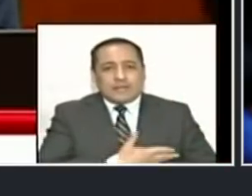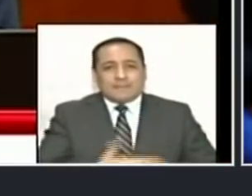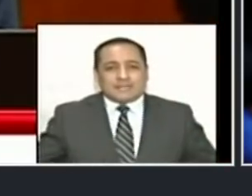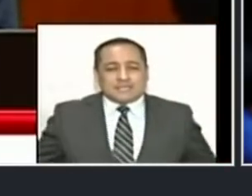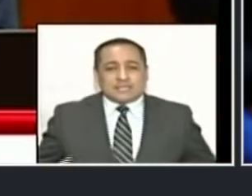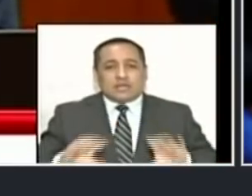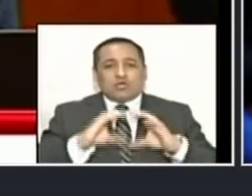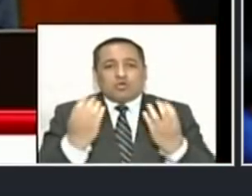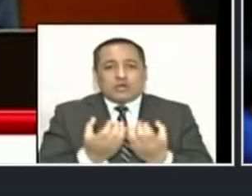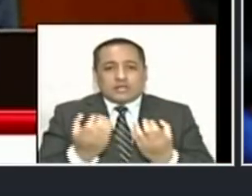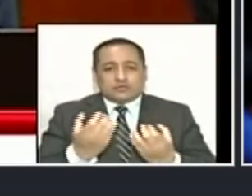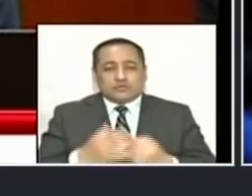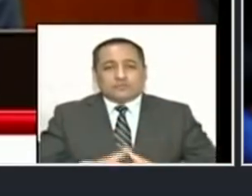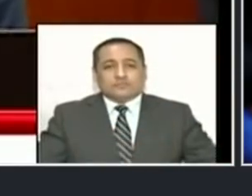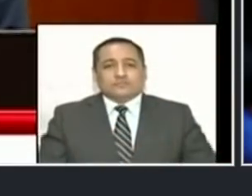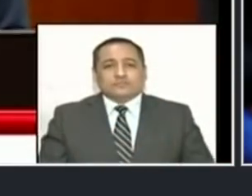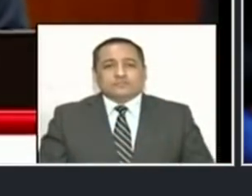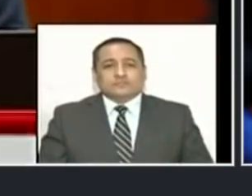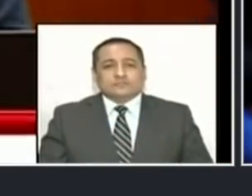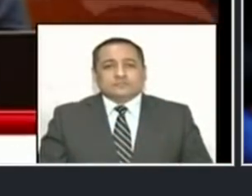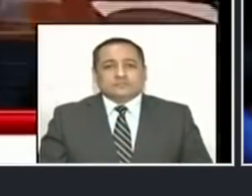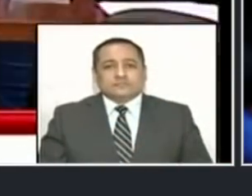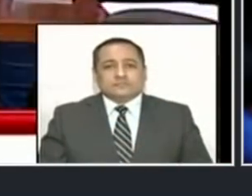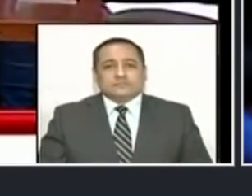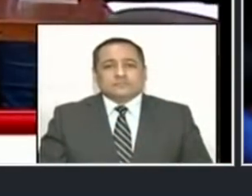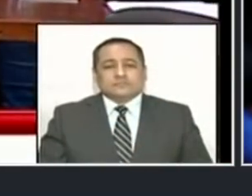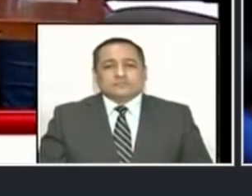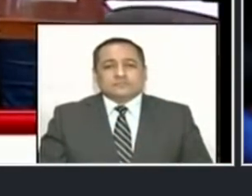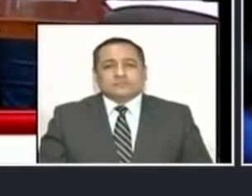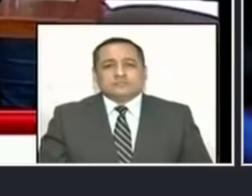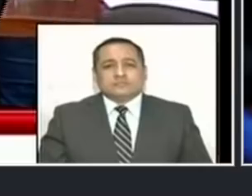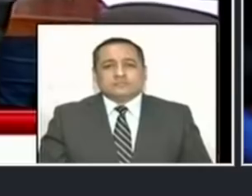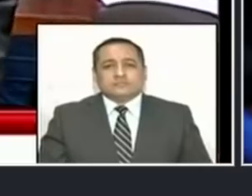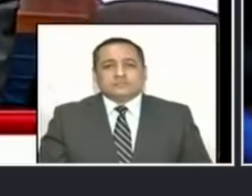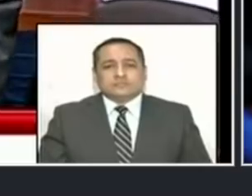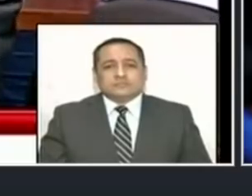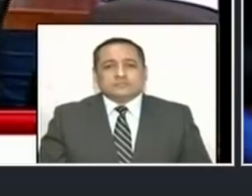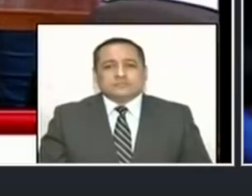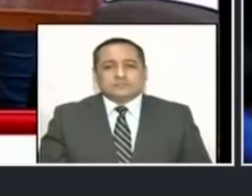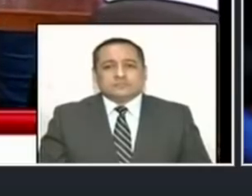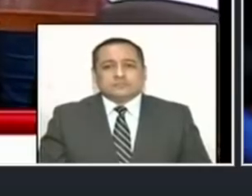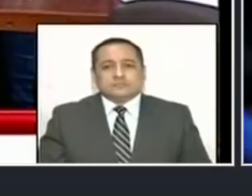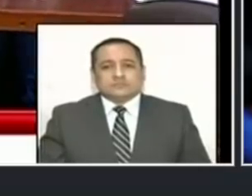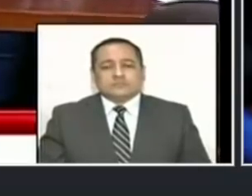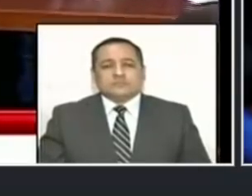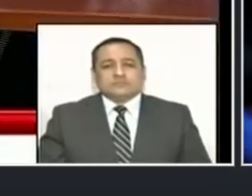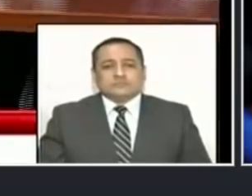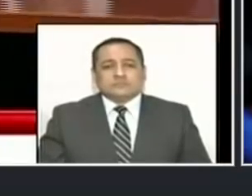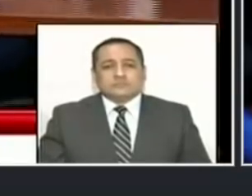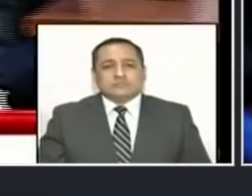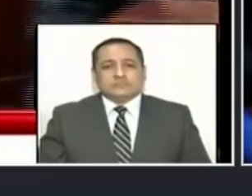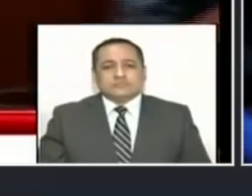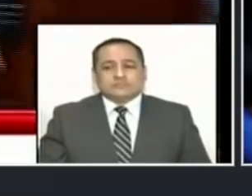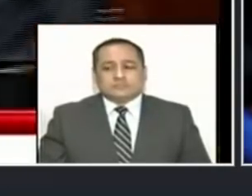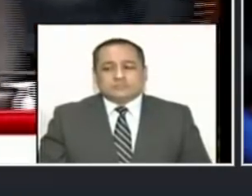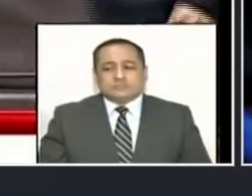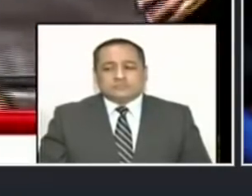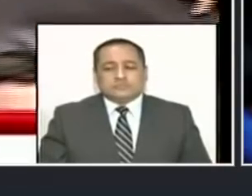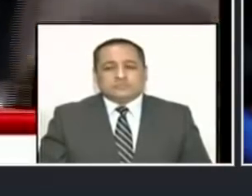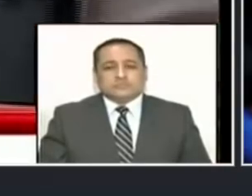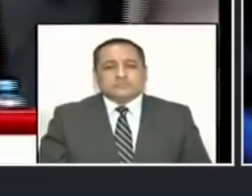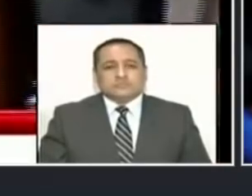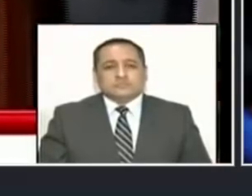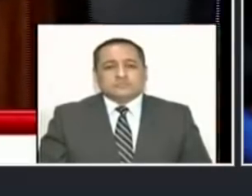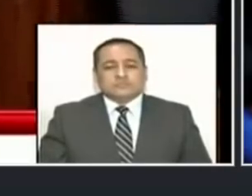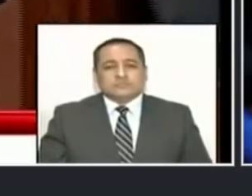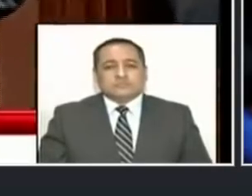gobierno que no es elegido democráticamente por la población tiene, de entrada, no es que está mal, pero tiene de entrada un hándicap, digamos, es cierto?,